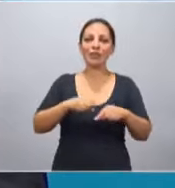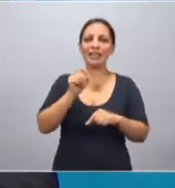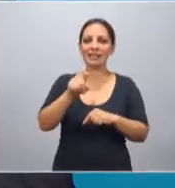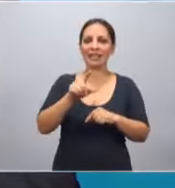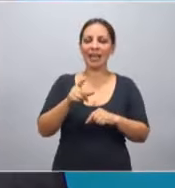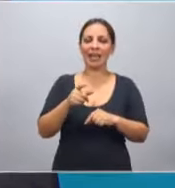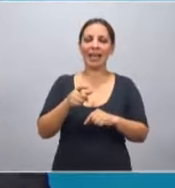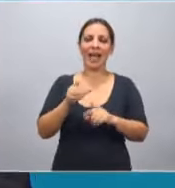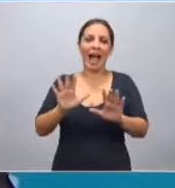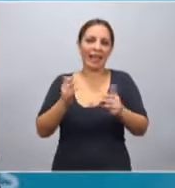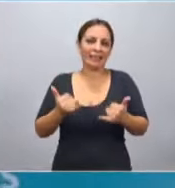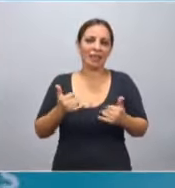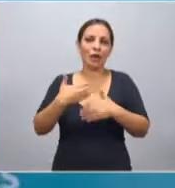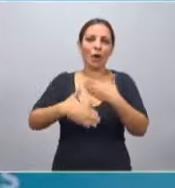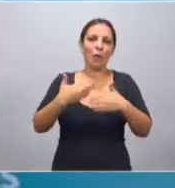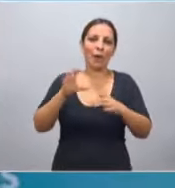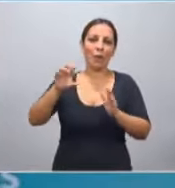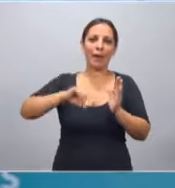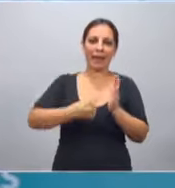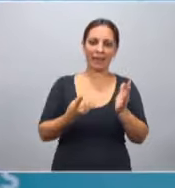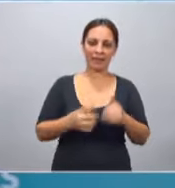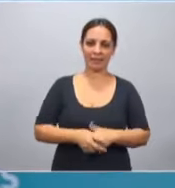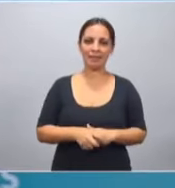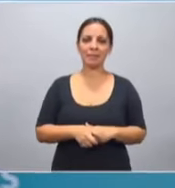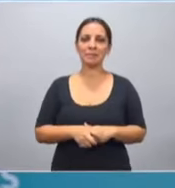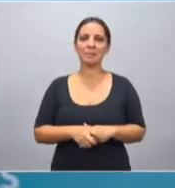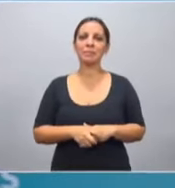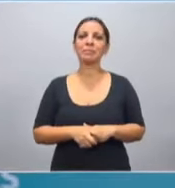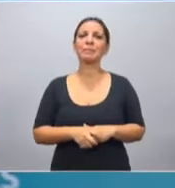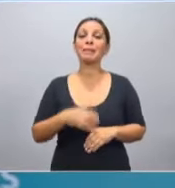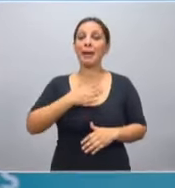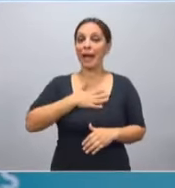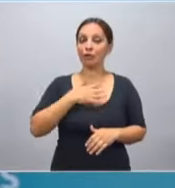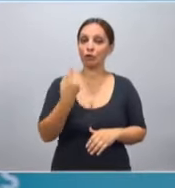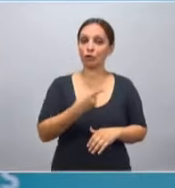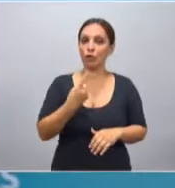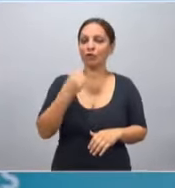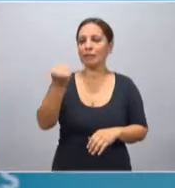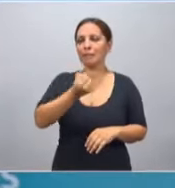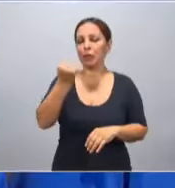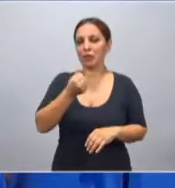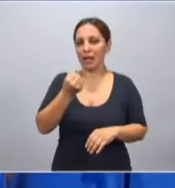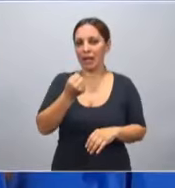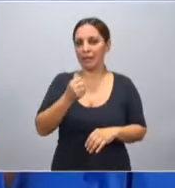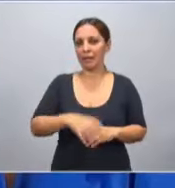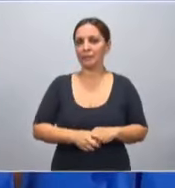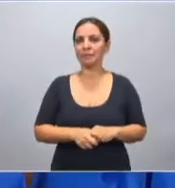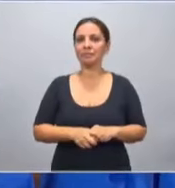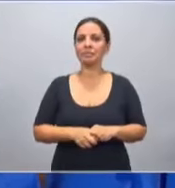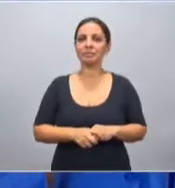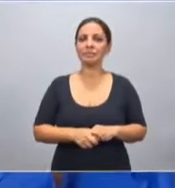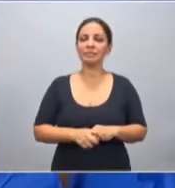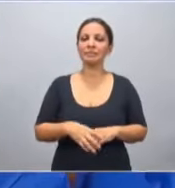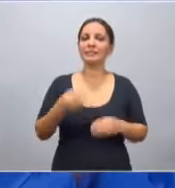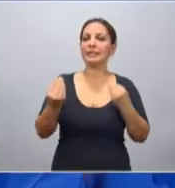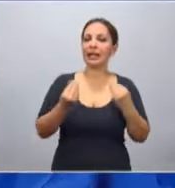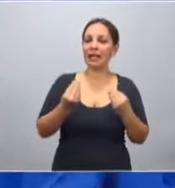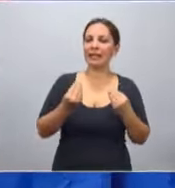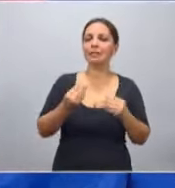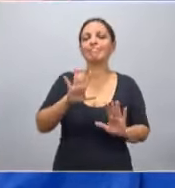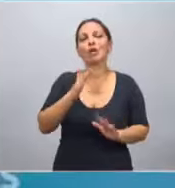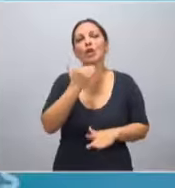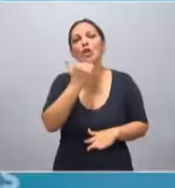juegos bonares Así que era muy importante para nosotros aún en esta situación que es no sé si